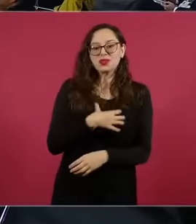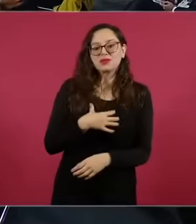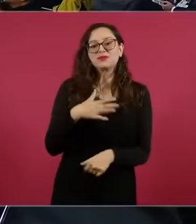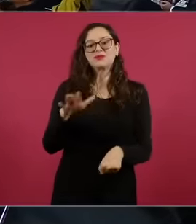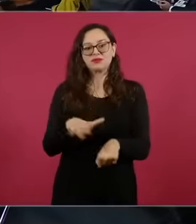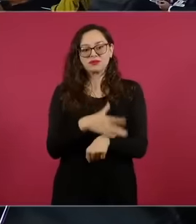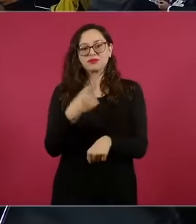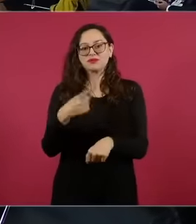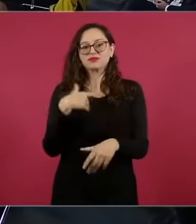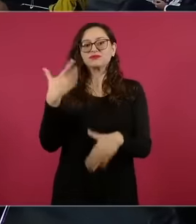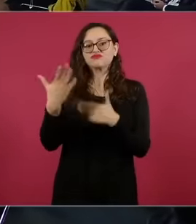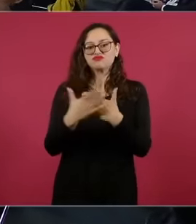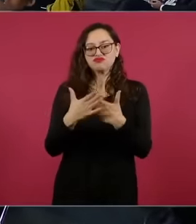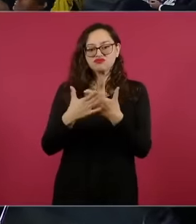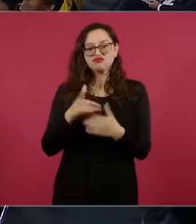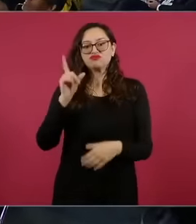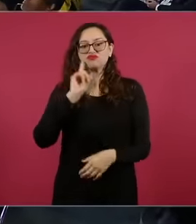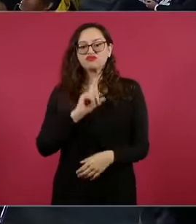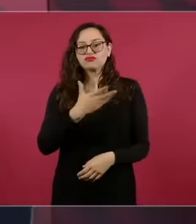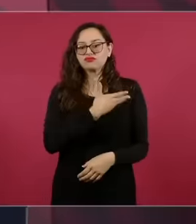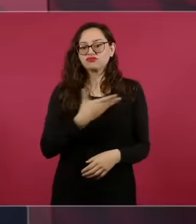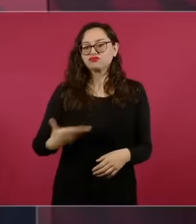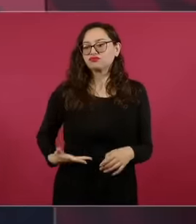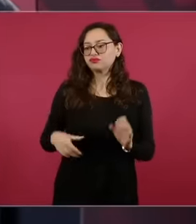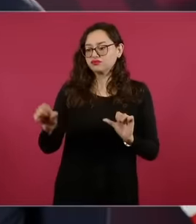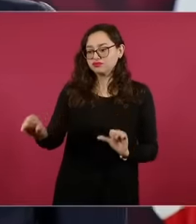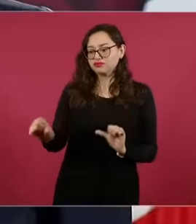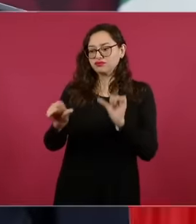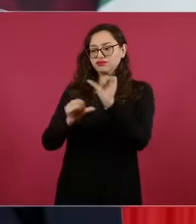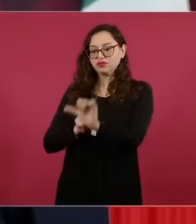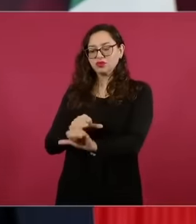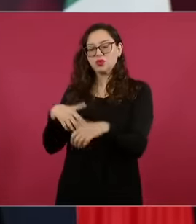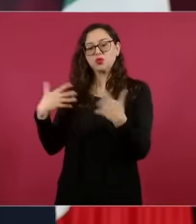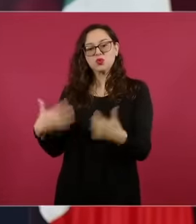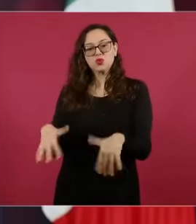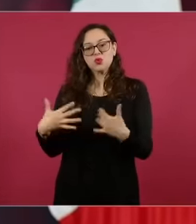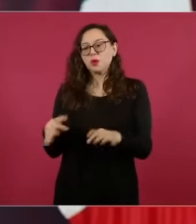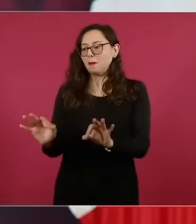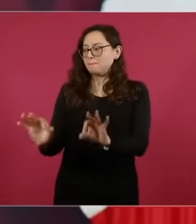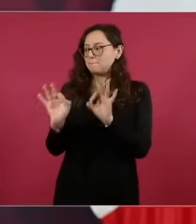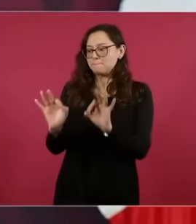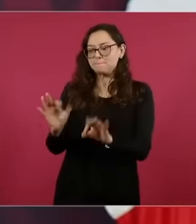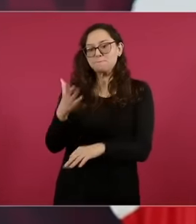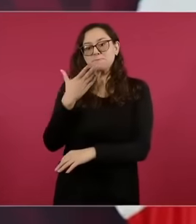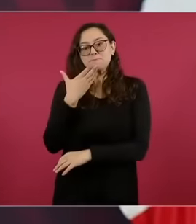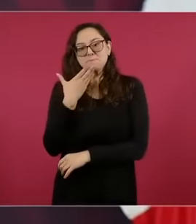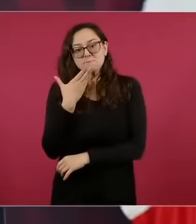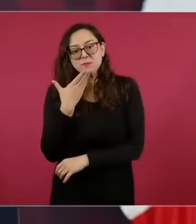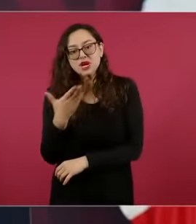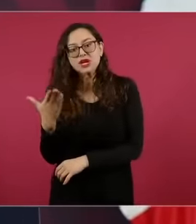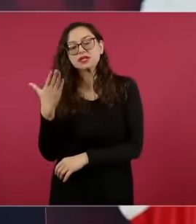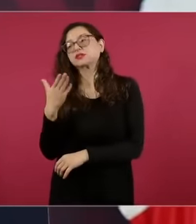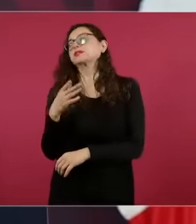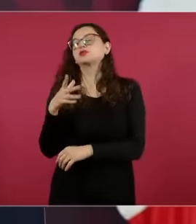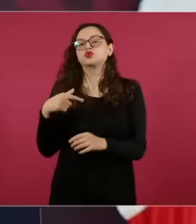quien va a sustituirme es una mujer excepcional, ya lo he dicho y lo voy a seguir repitiendo.